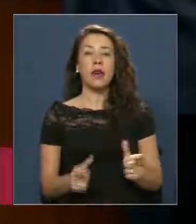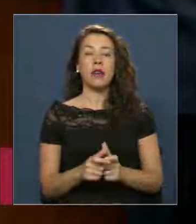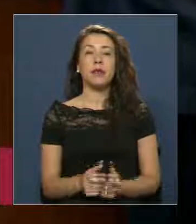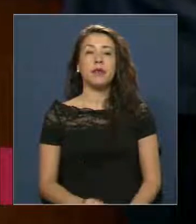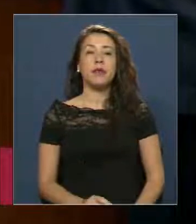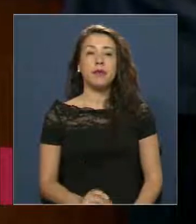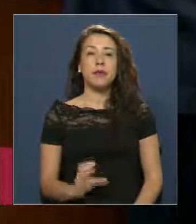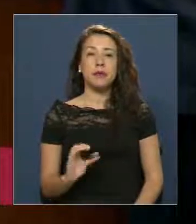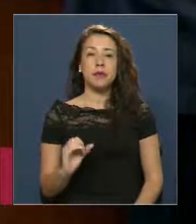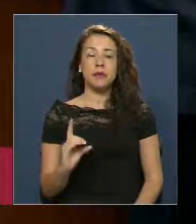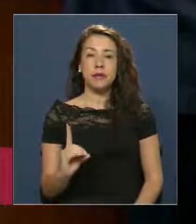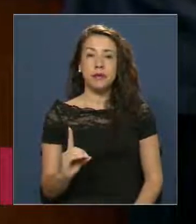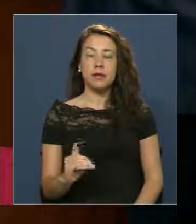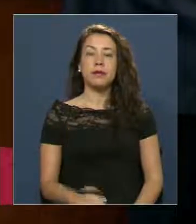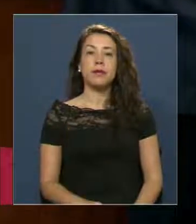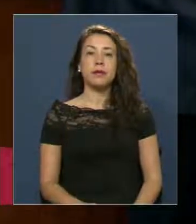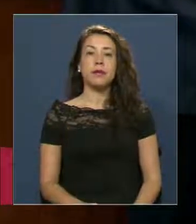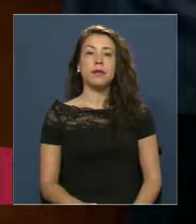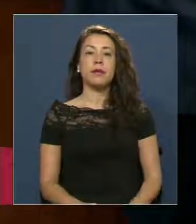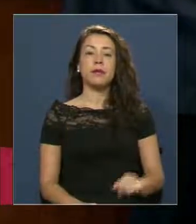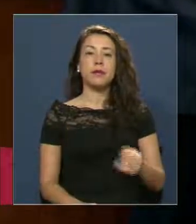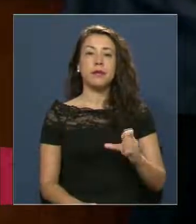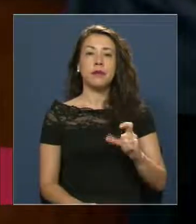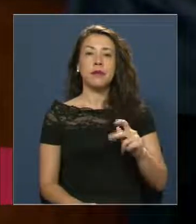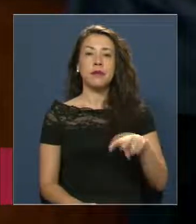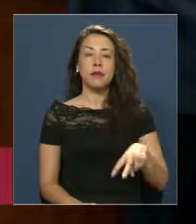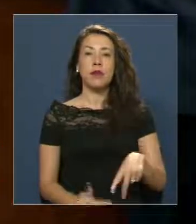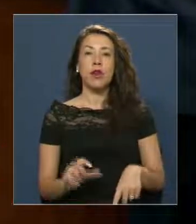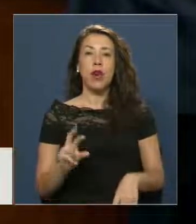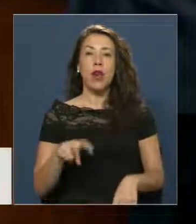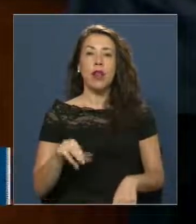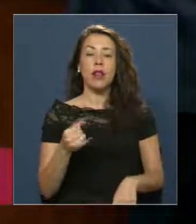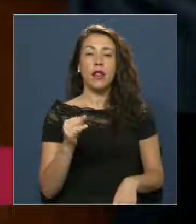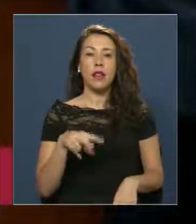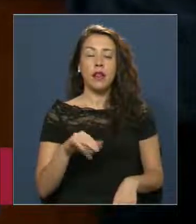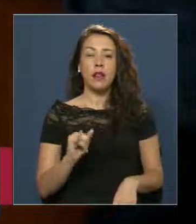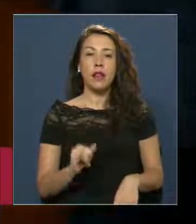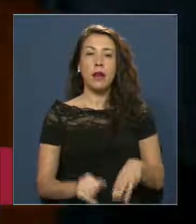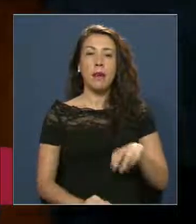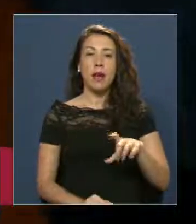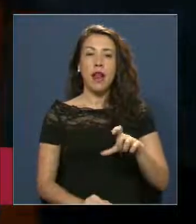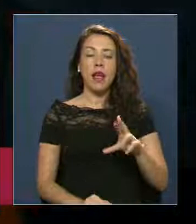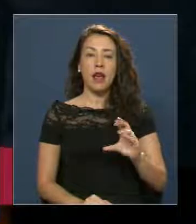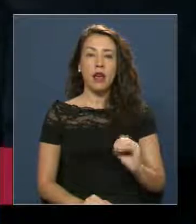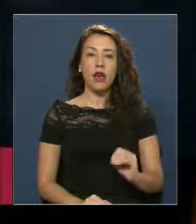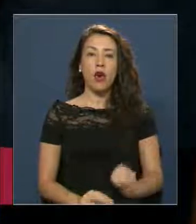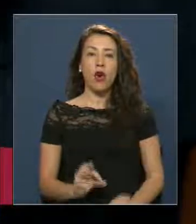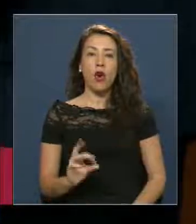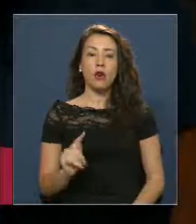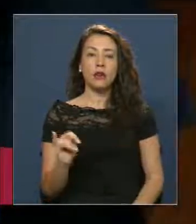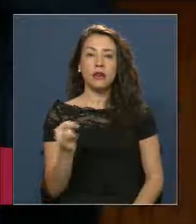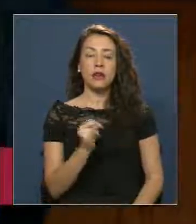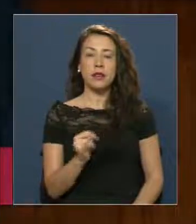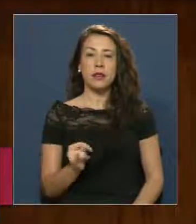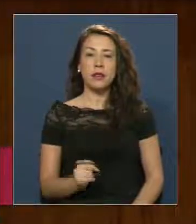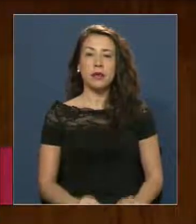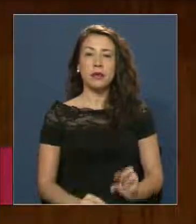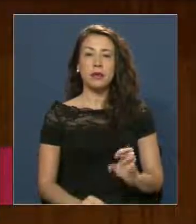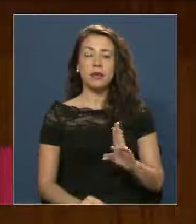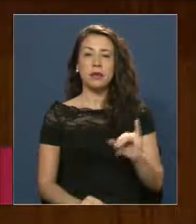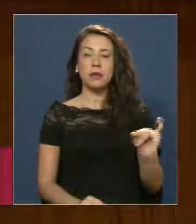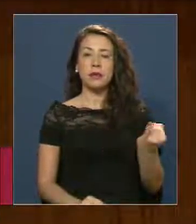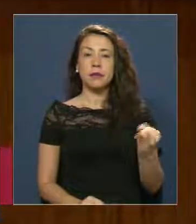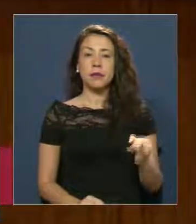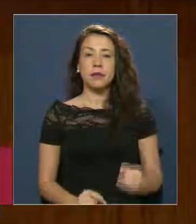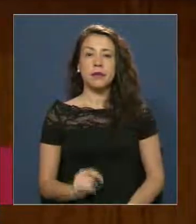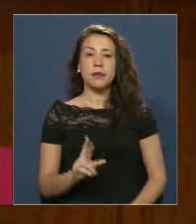Diputada Sofía Asís y diputados Giorgio Jackson, Pablo Lencini, Patricio Melero, José Miguel Ortiz, Leopoldo